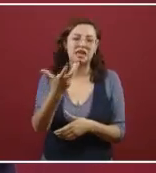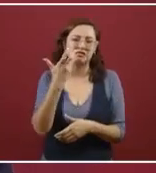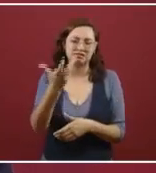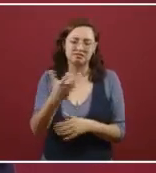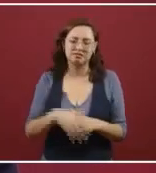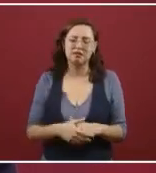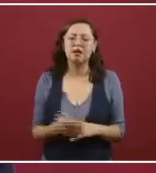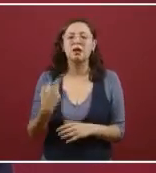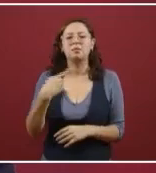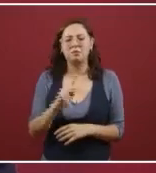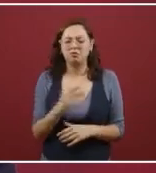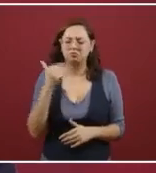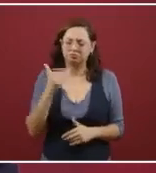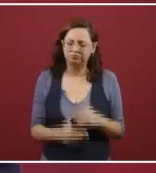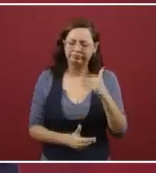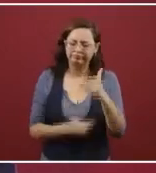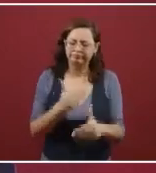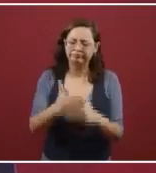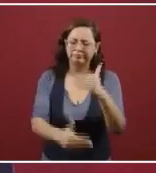se va avanzando.